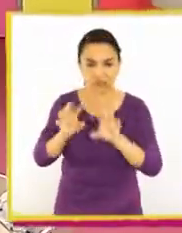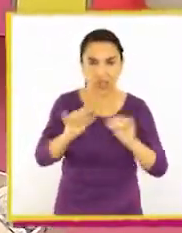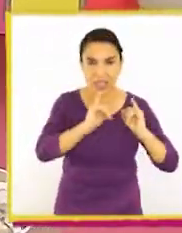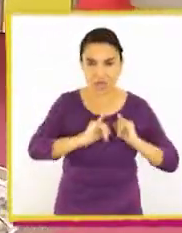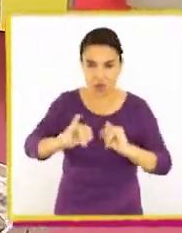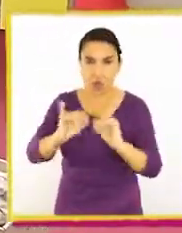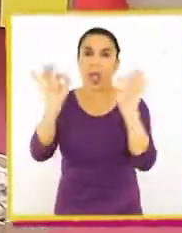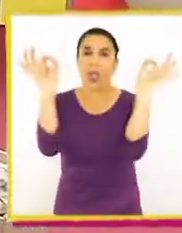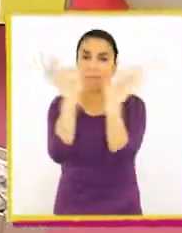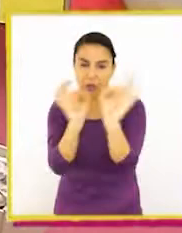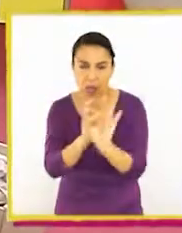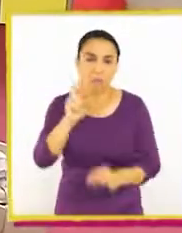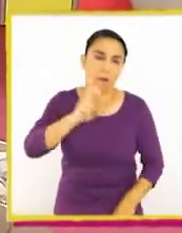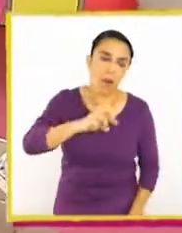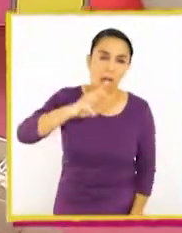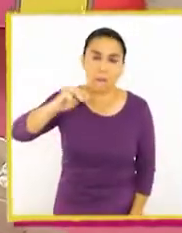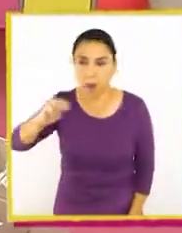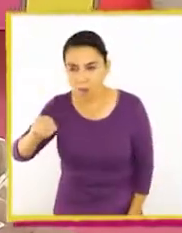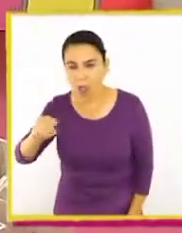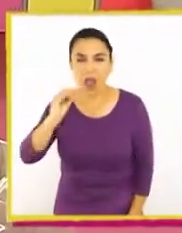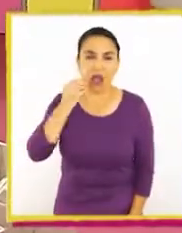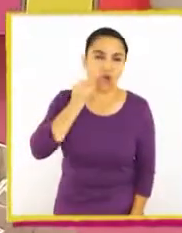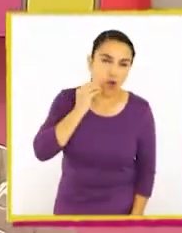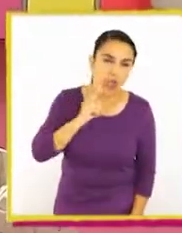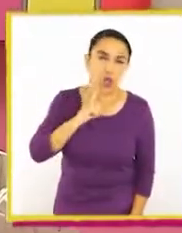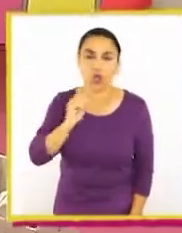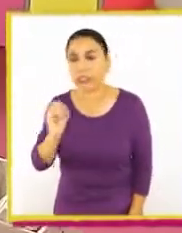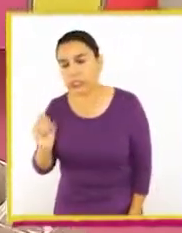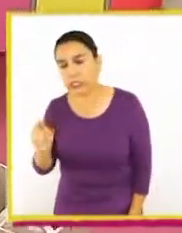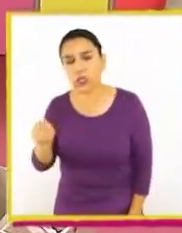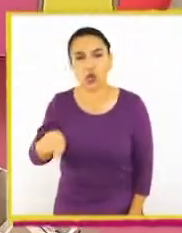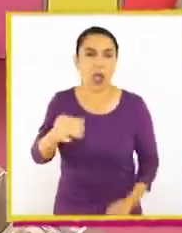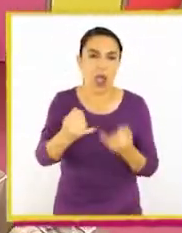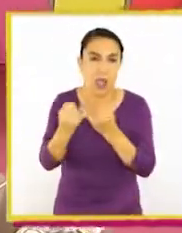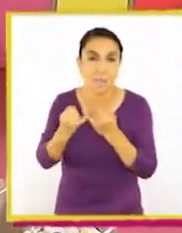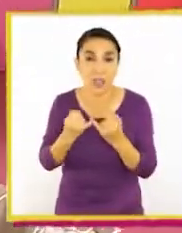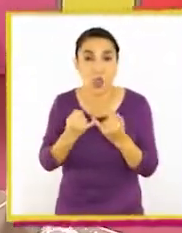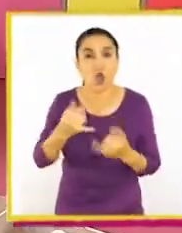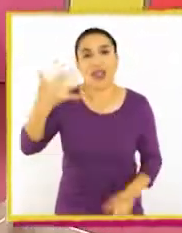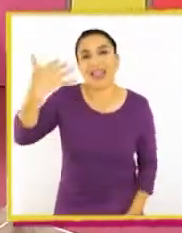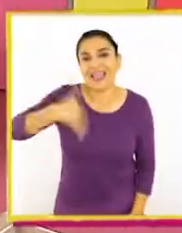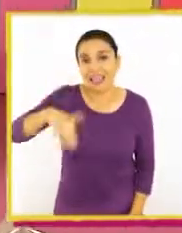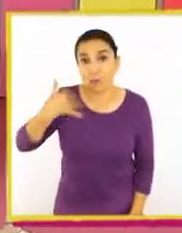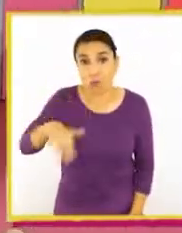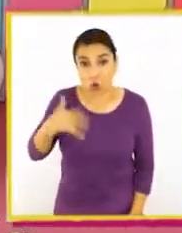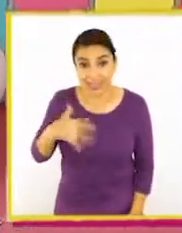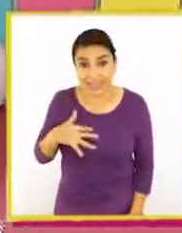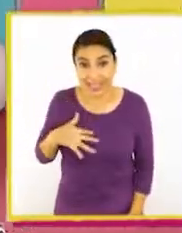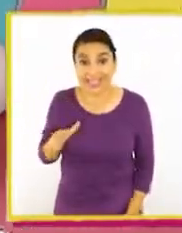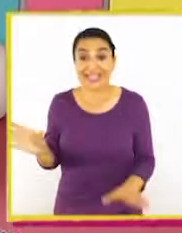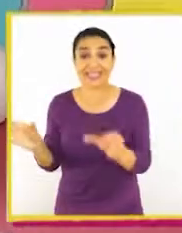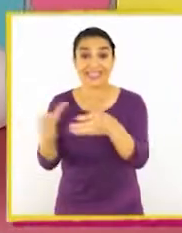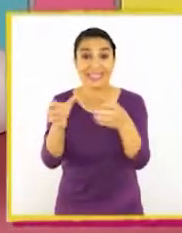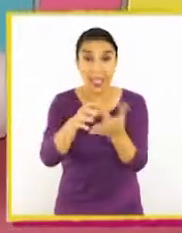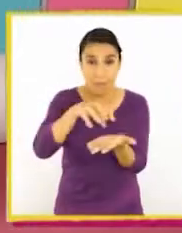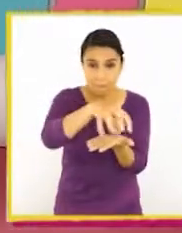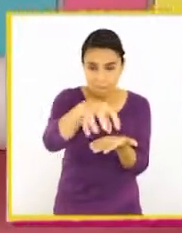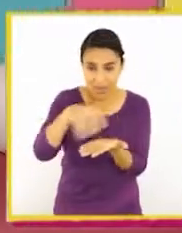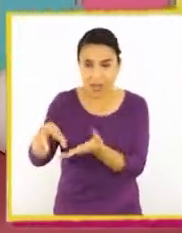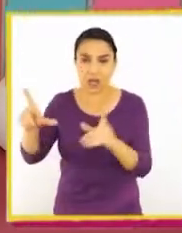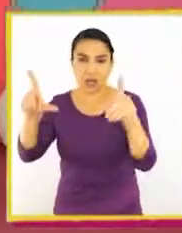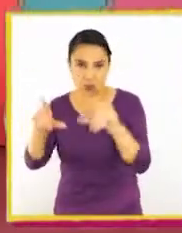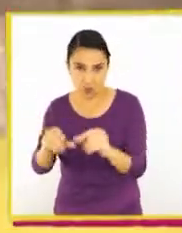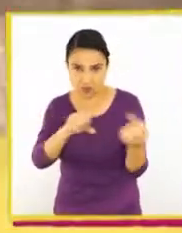ayuda a explicar a nuestros padres, abuelos, tíos, amigos, la importancia de separar y reducir